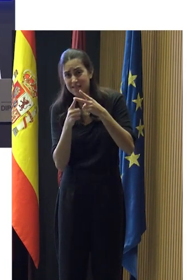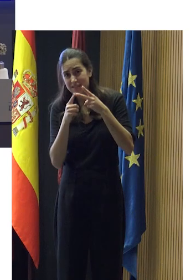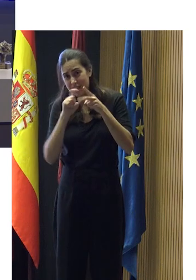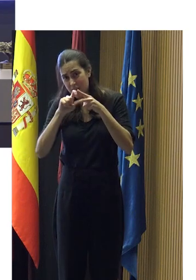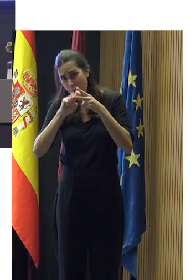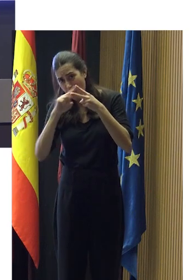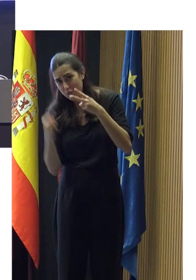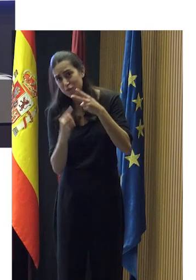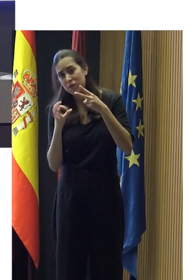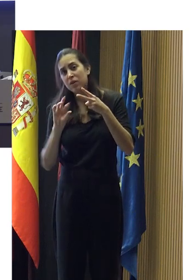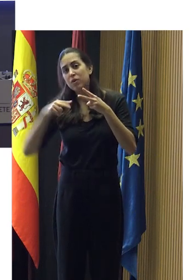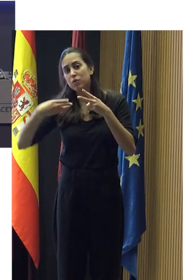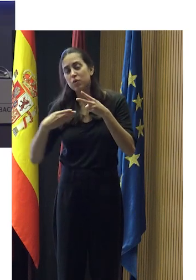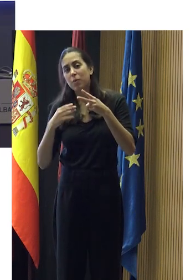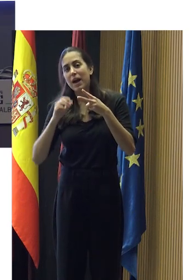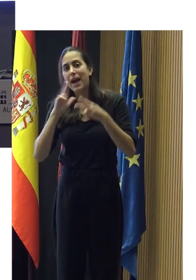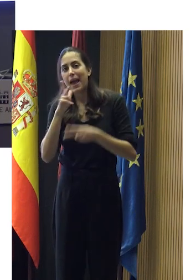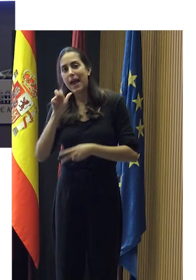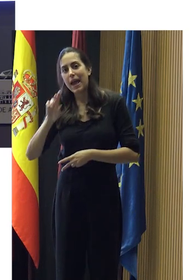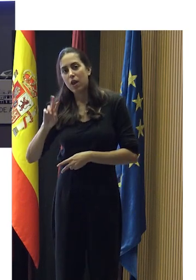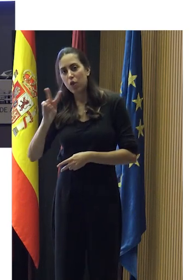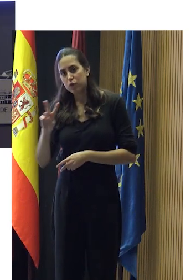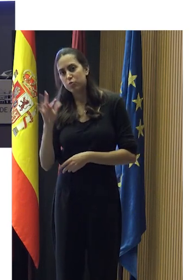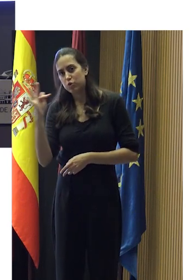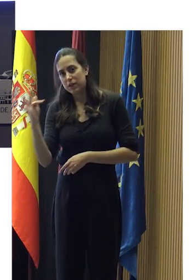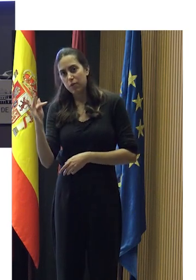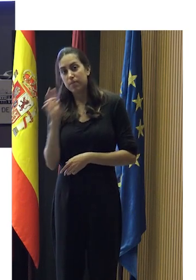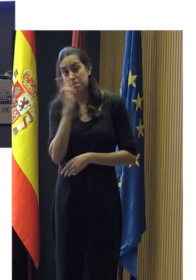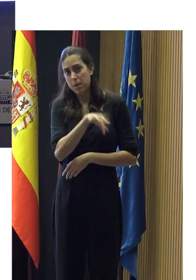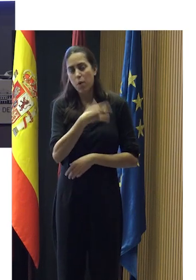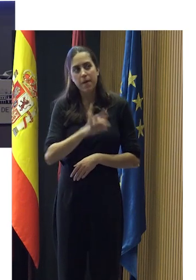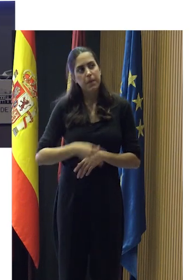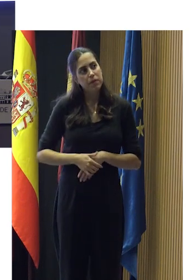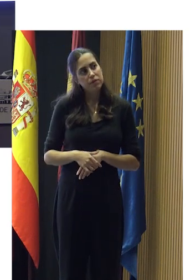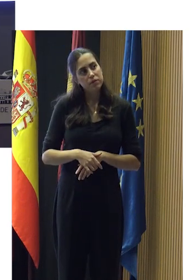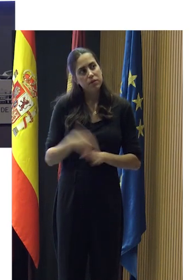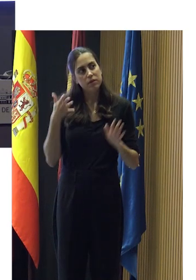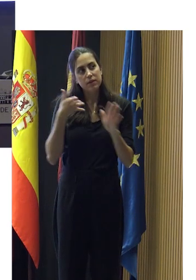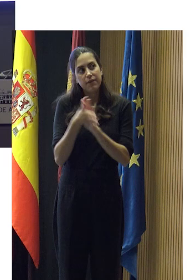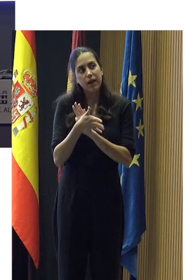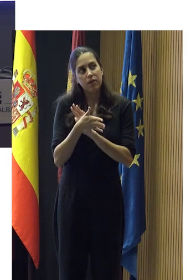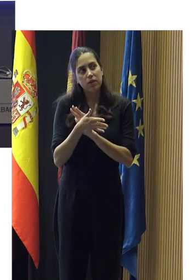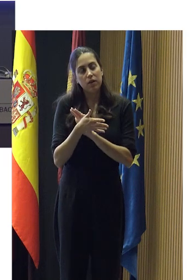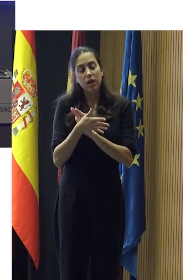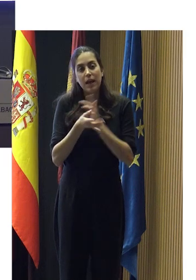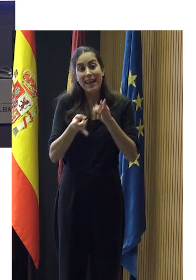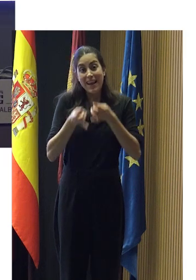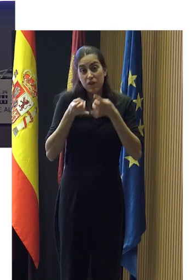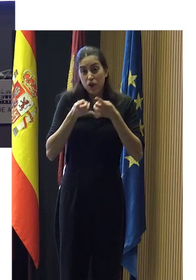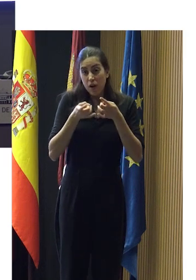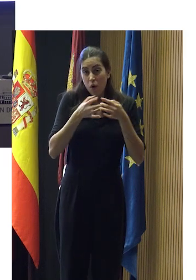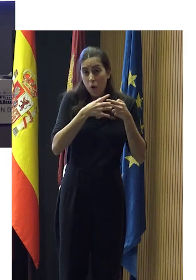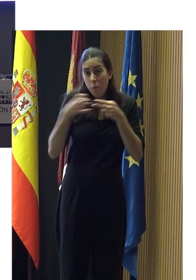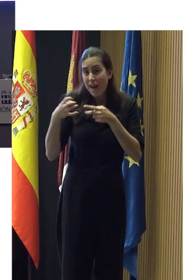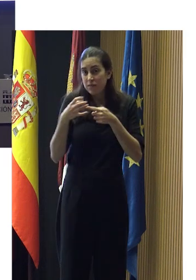es el subtipo ER2 positivo, que lo podéis ver aquí, que no tiene estos receptores de hormonas, pero